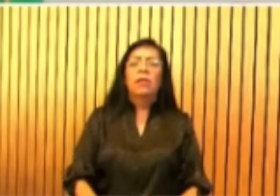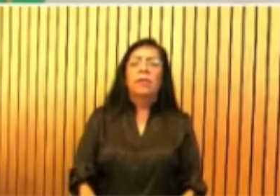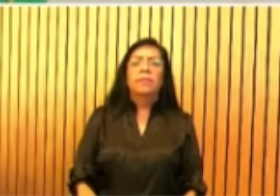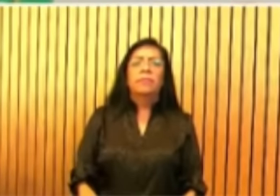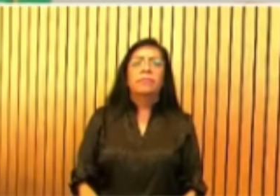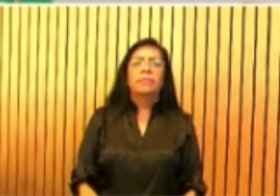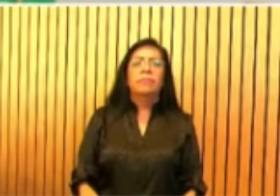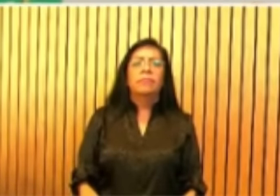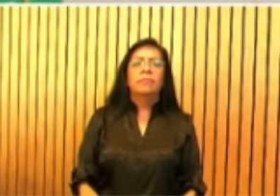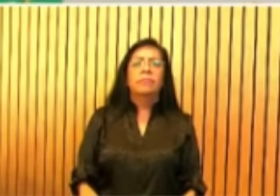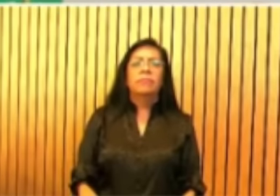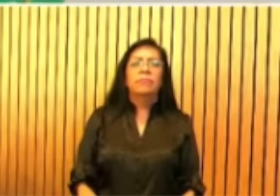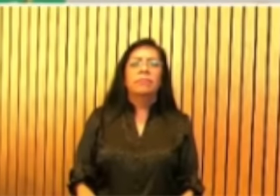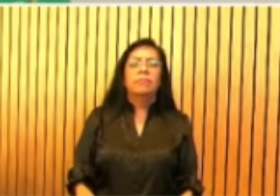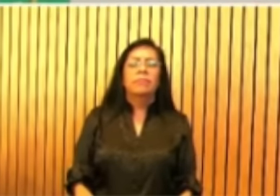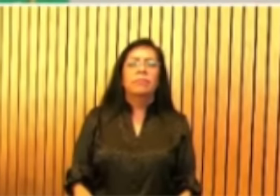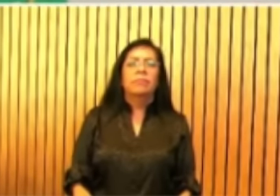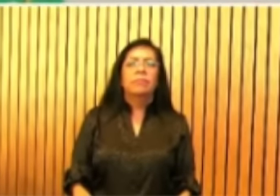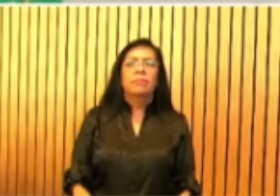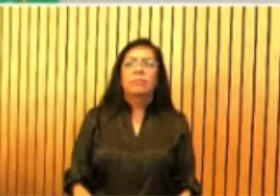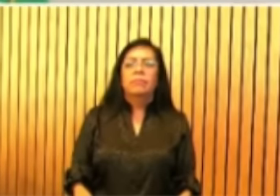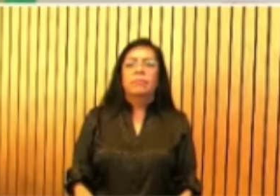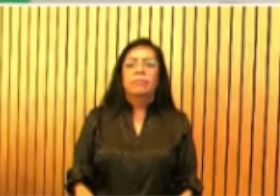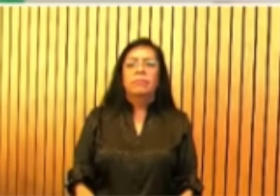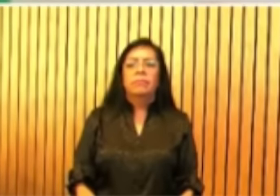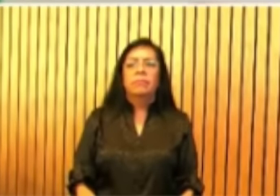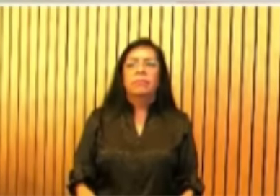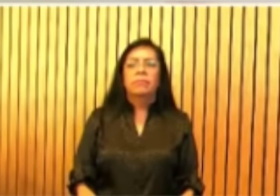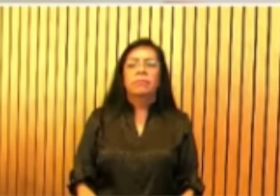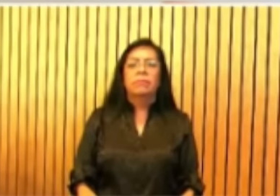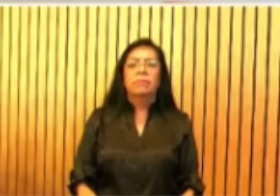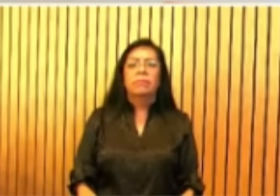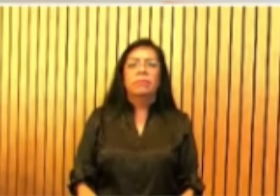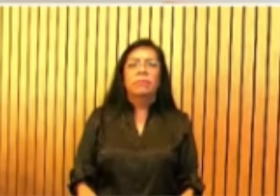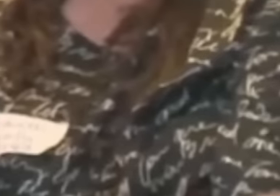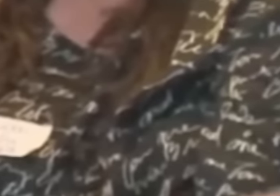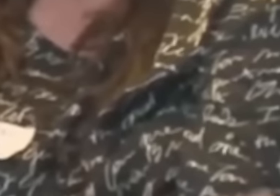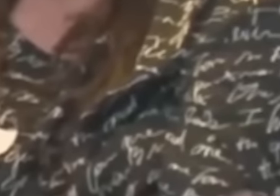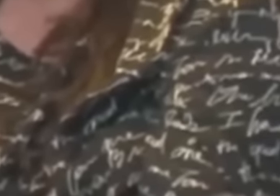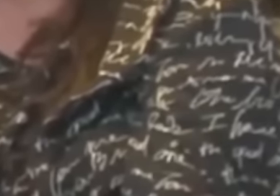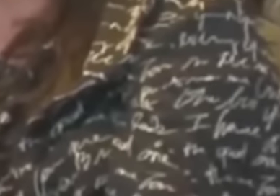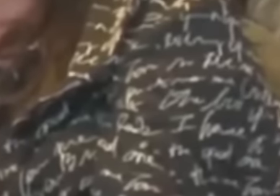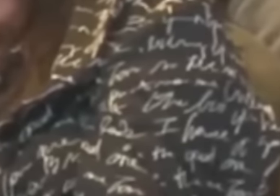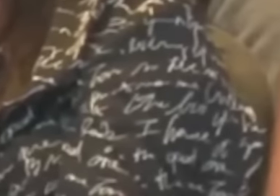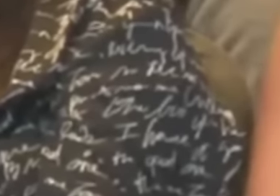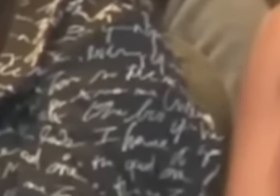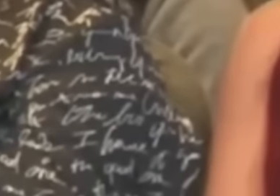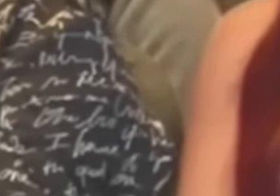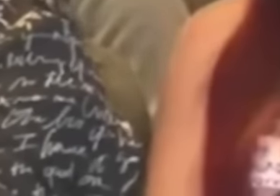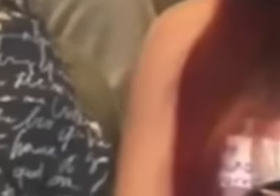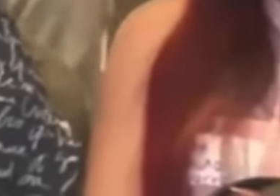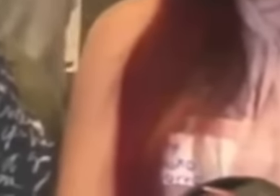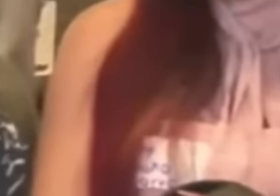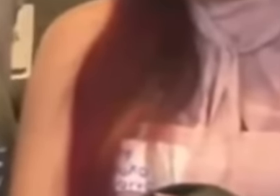pues inspirado por su hijo Luciano y su hija Constanza, detalló propuestas en beneficio de este sector. Luciano me dijo,